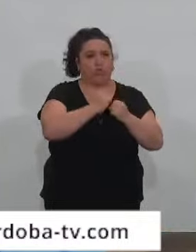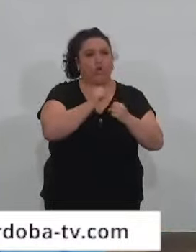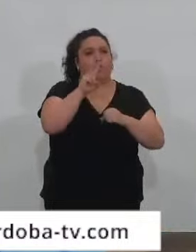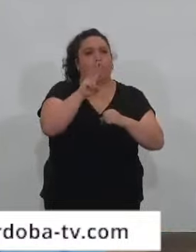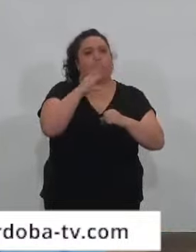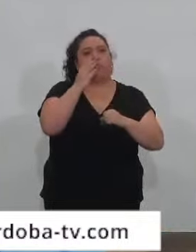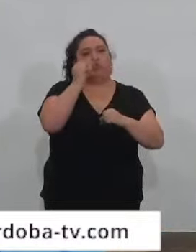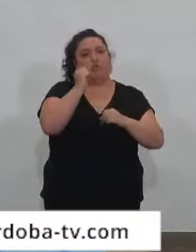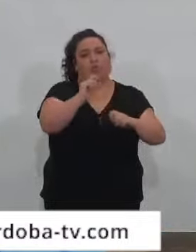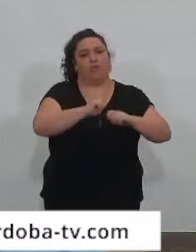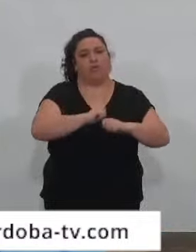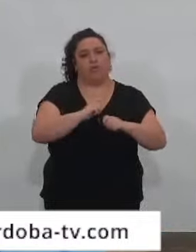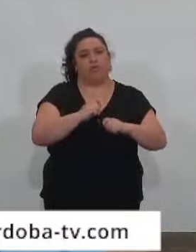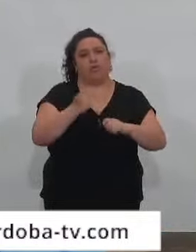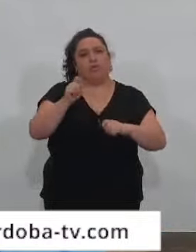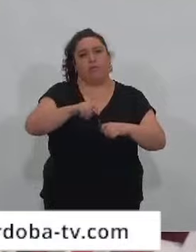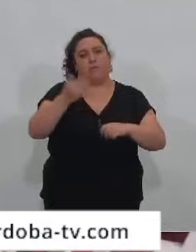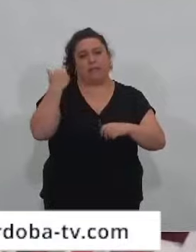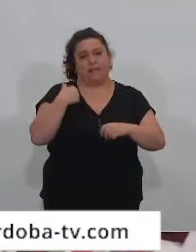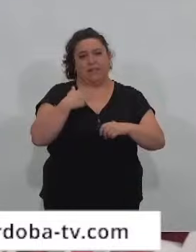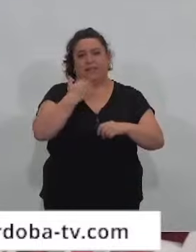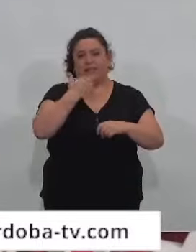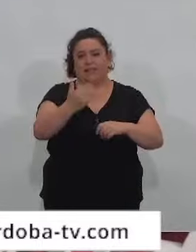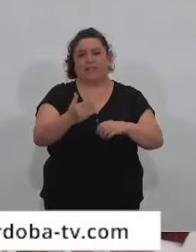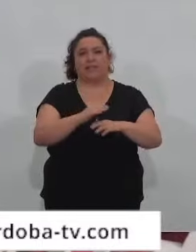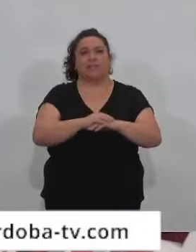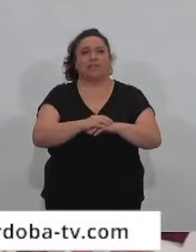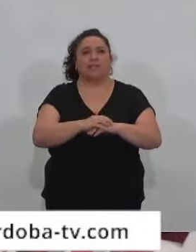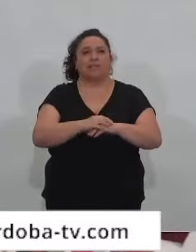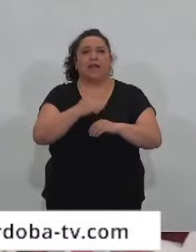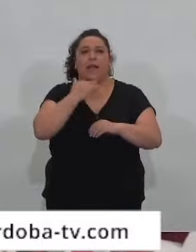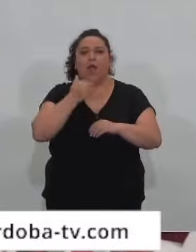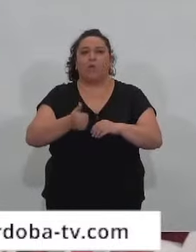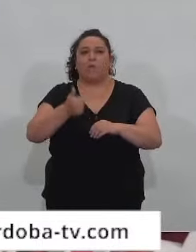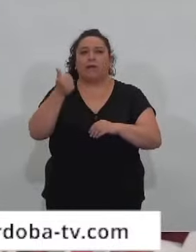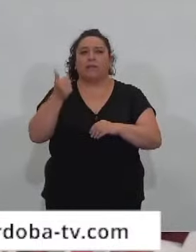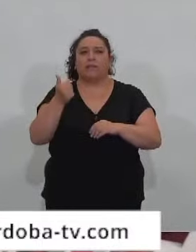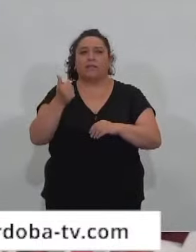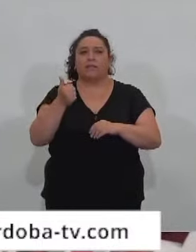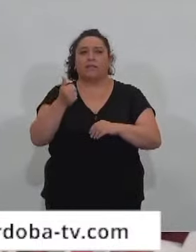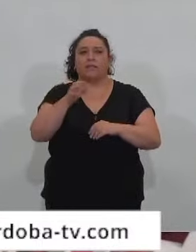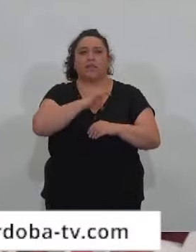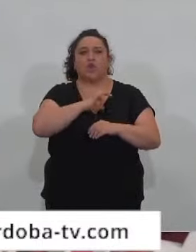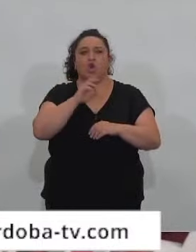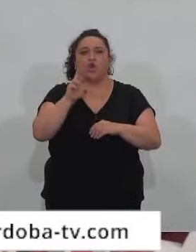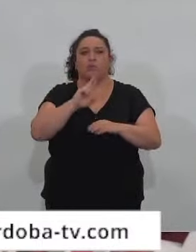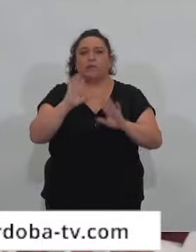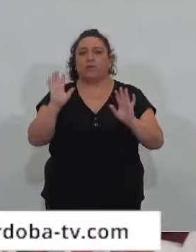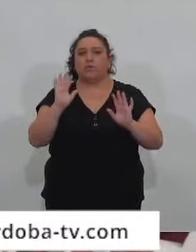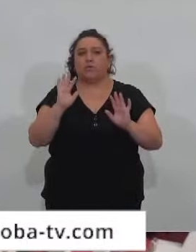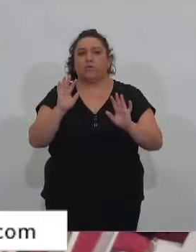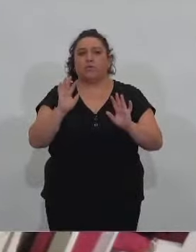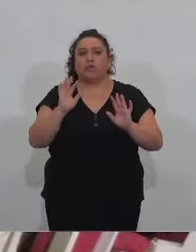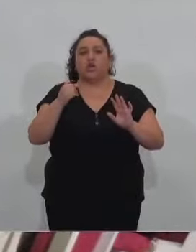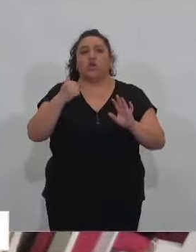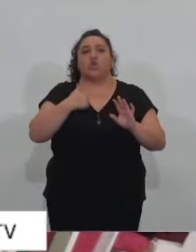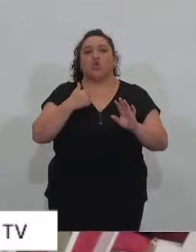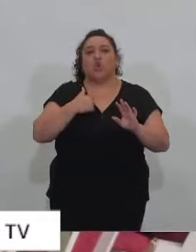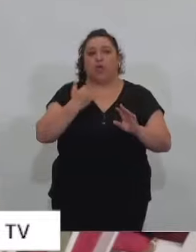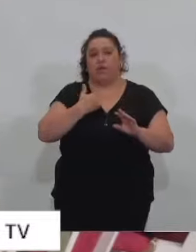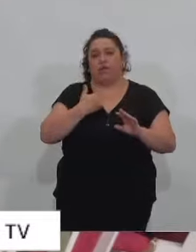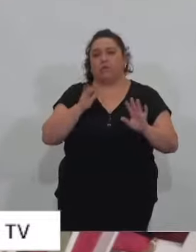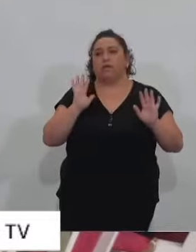pregunta más? Señora Pozón, señor Romero. Ah, bueno. Yo tenía una pregunta. Gracias, señor presidente.